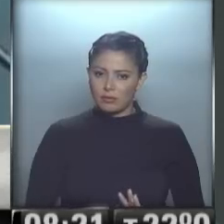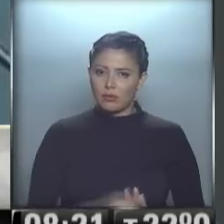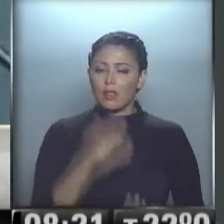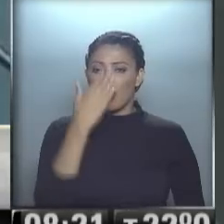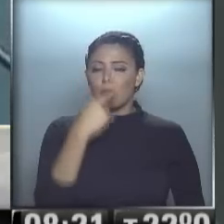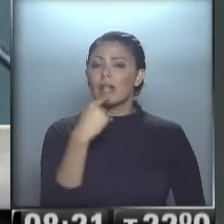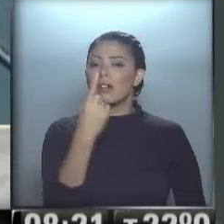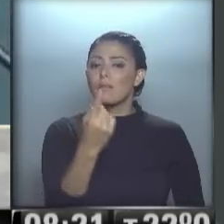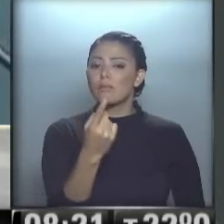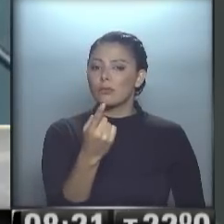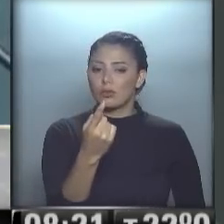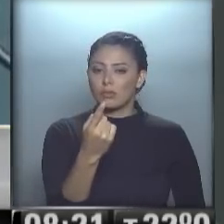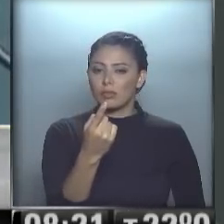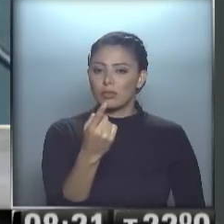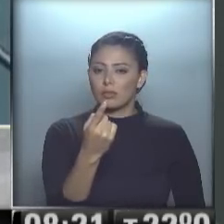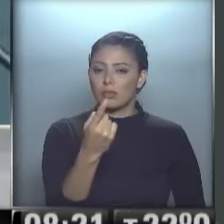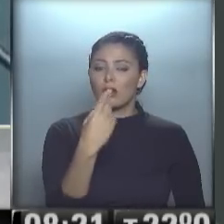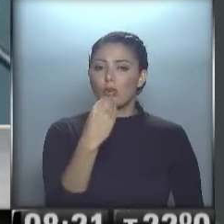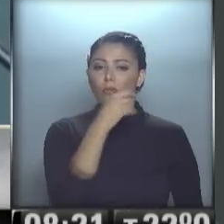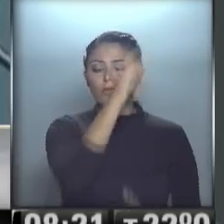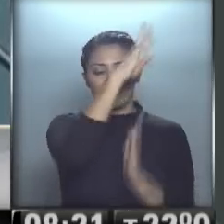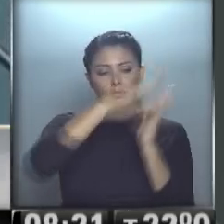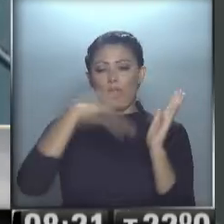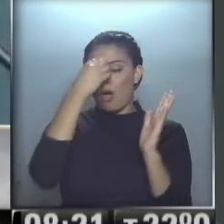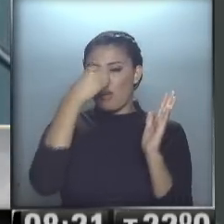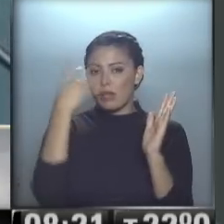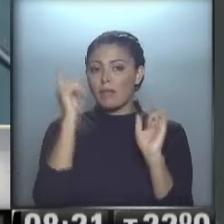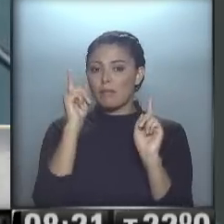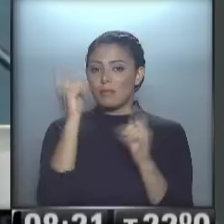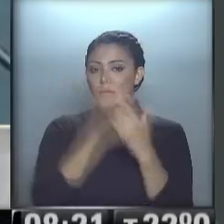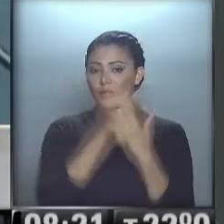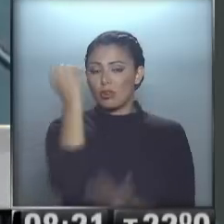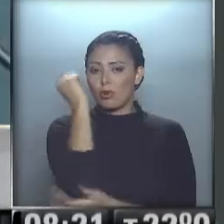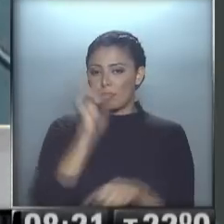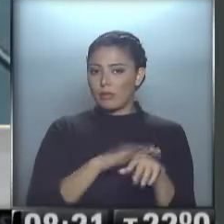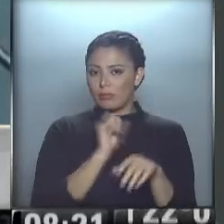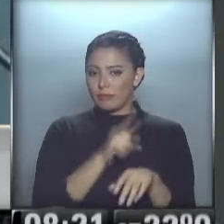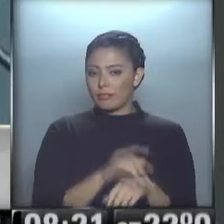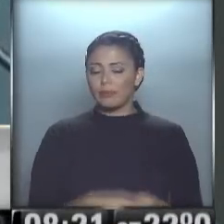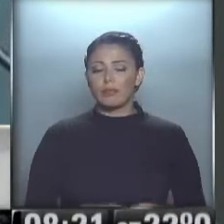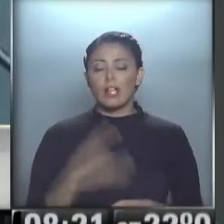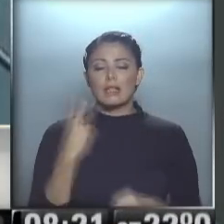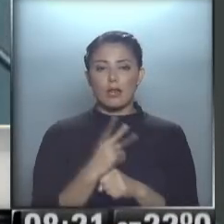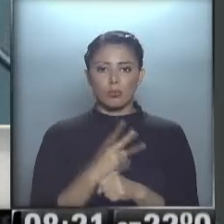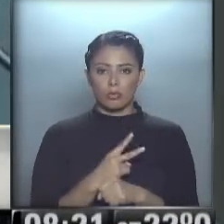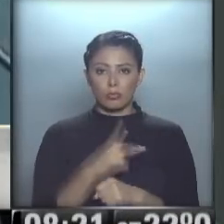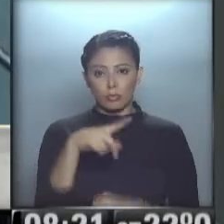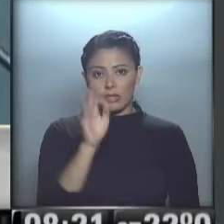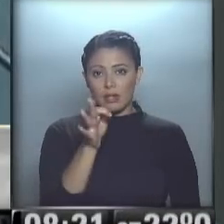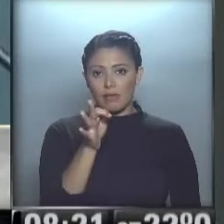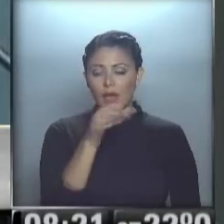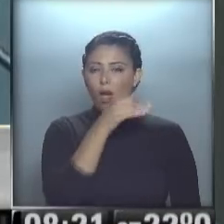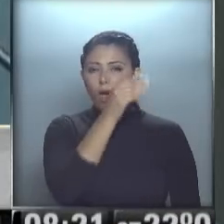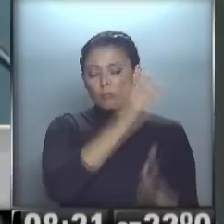responderá oportunamente mediante un comunicado oficial por parte del Ministerio de economía en segundo lugar eh Como usted sabe el